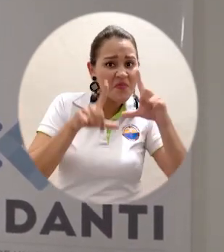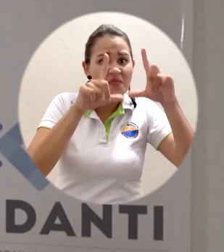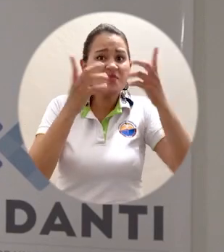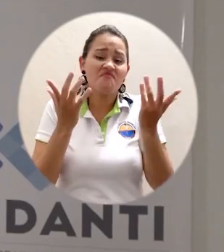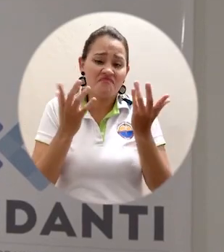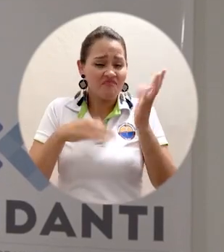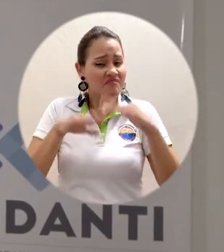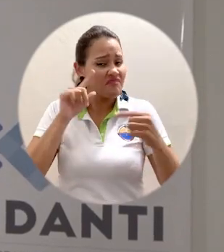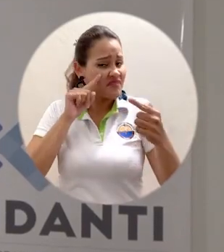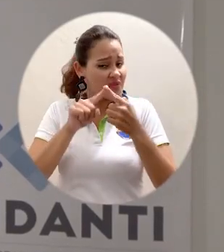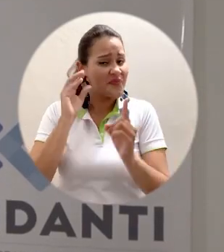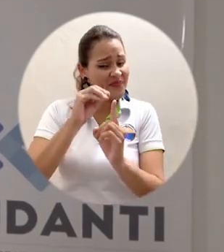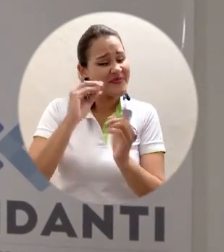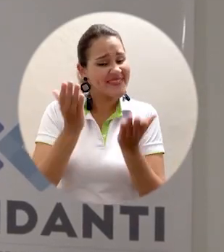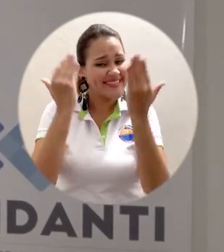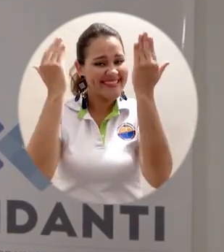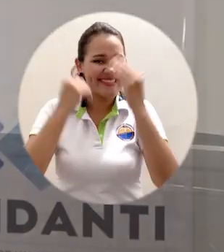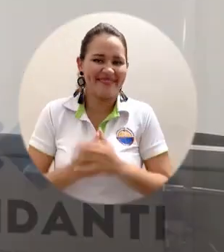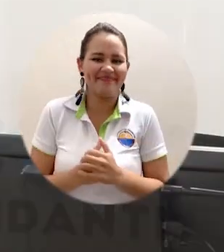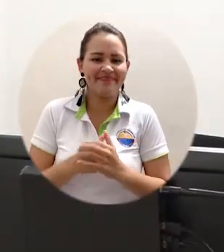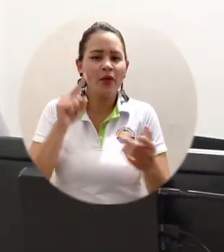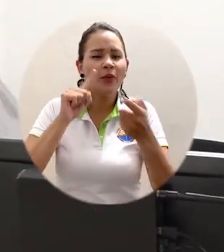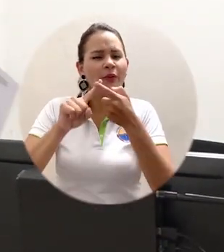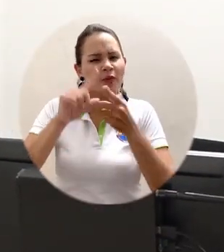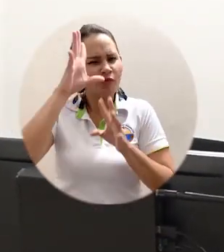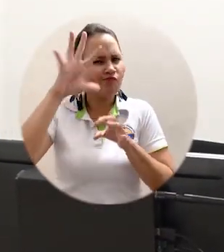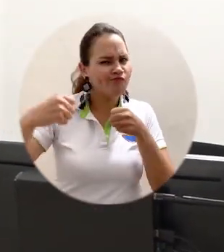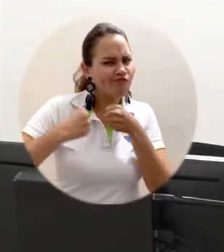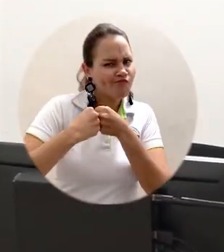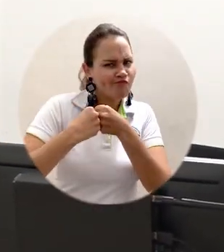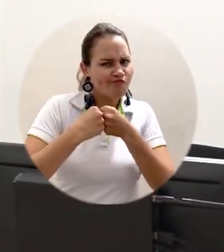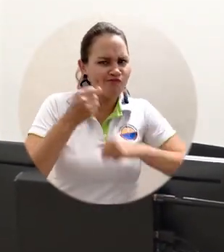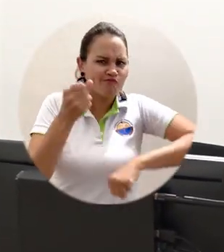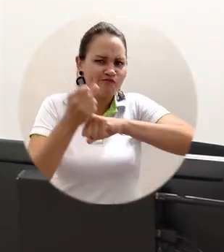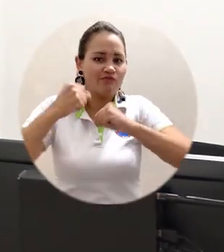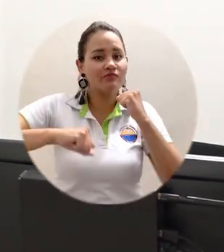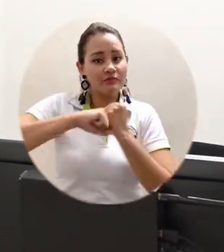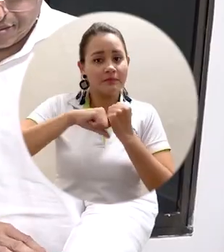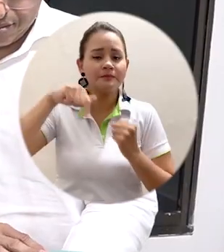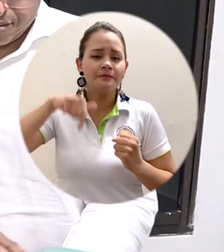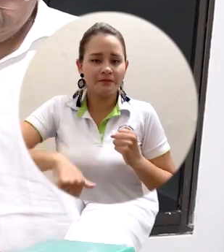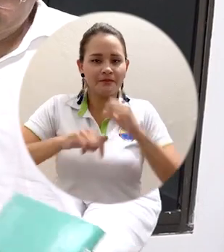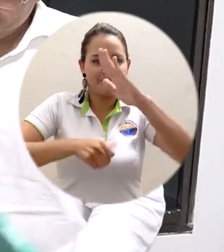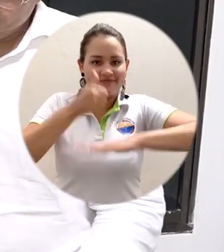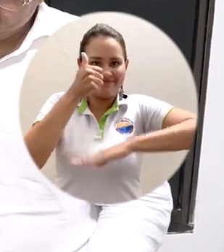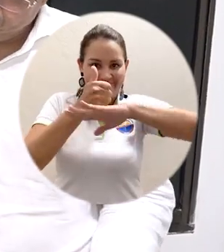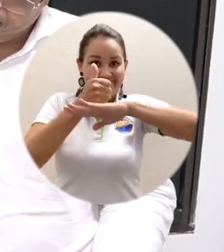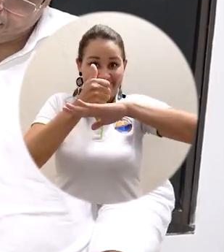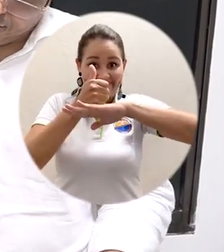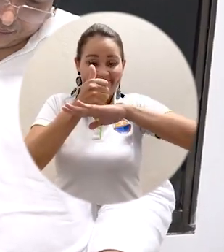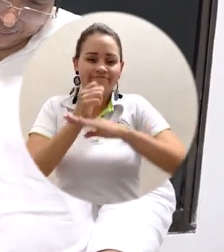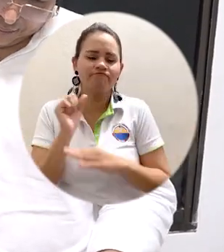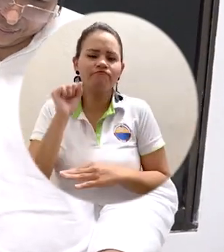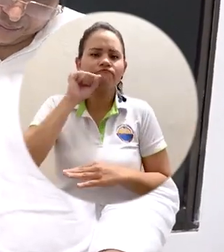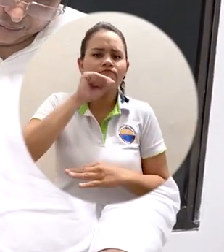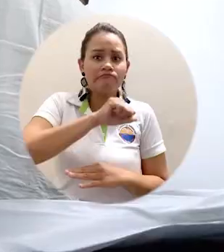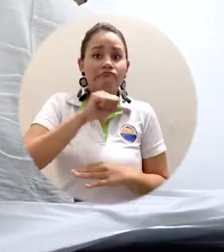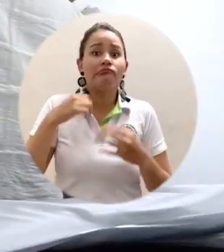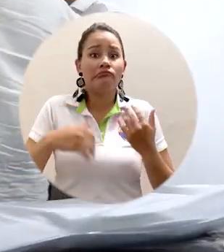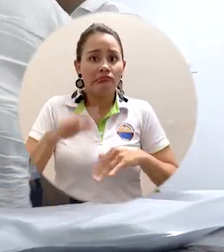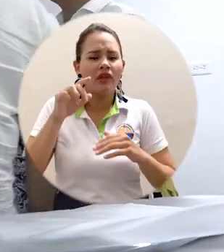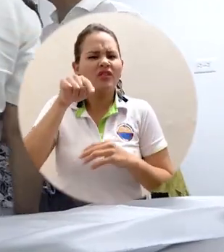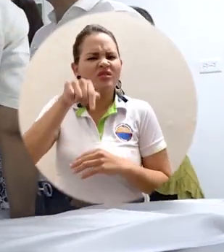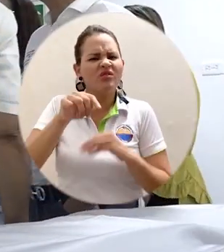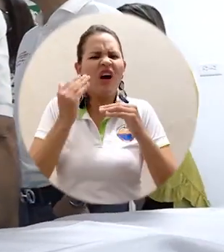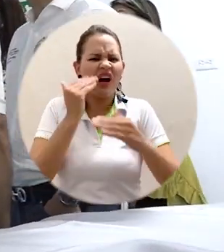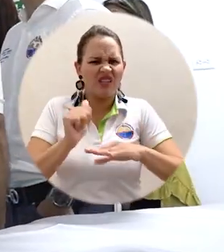especialistas y sus residentes o quienes están en formación. En aras de adelantar los procesos de cooperación, el doctor Pablo Vera Salazar se reunió con la médica cirujana